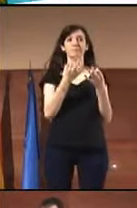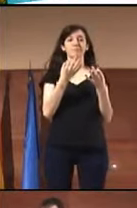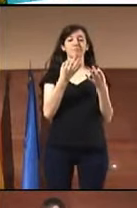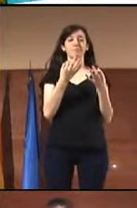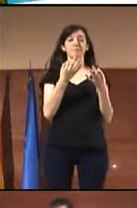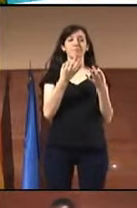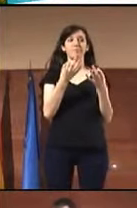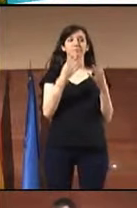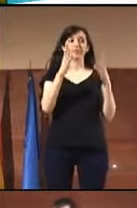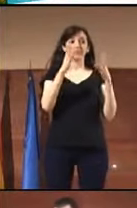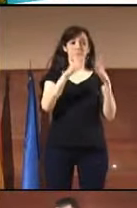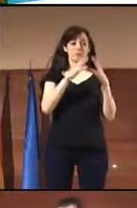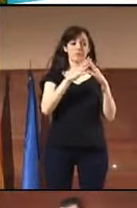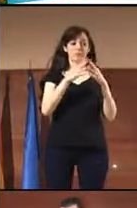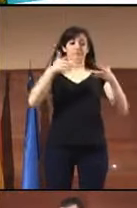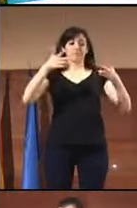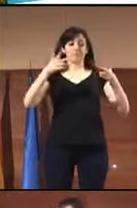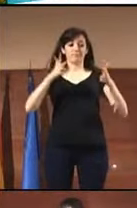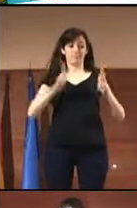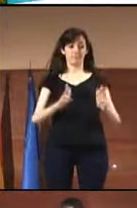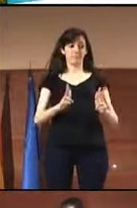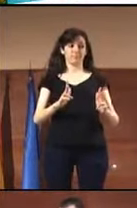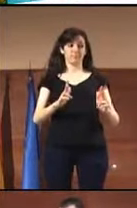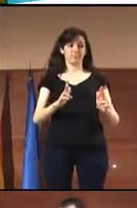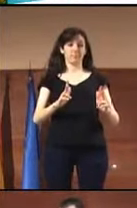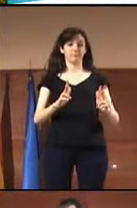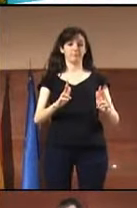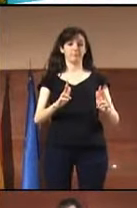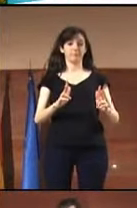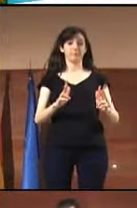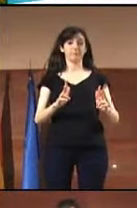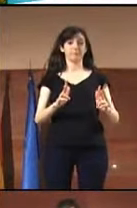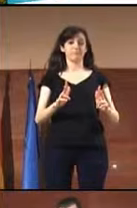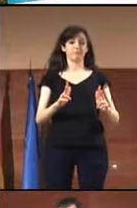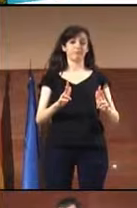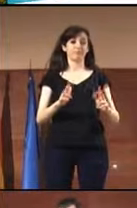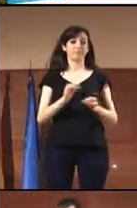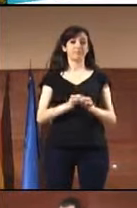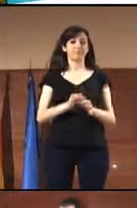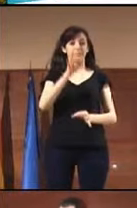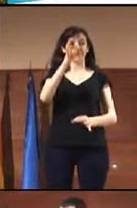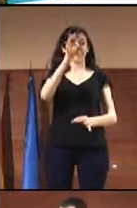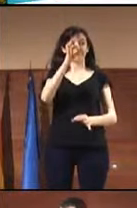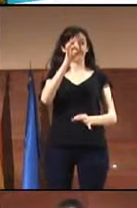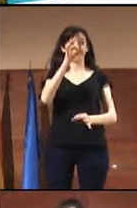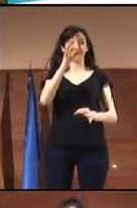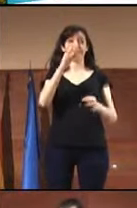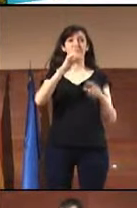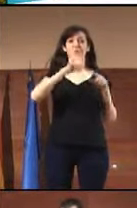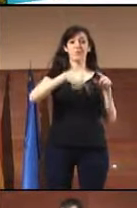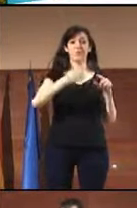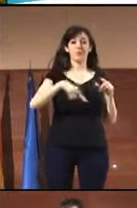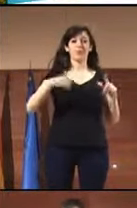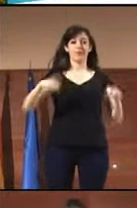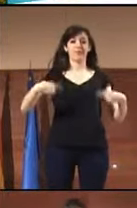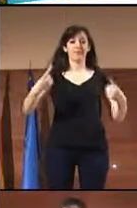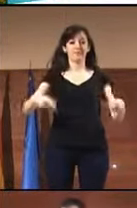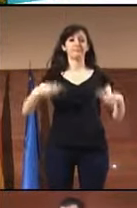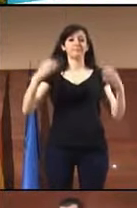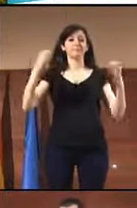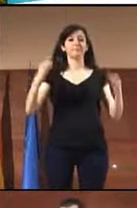estructura que soporta el asiento, que es un cilindro, ancla en la estructura de las ruedas y tiene un margen de